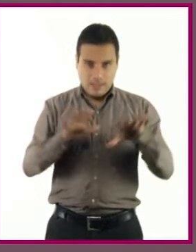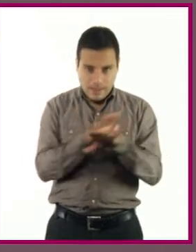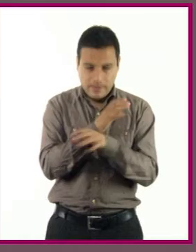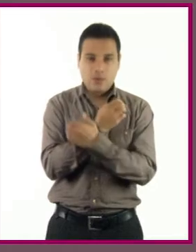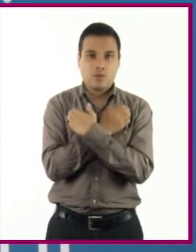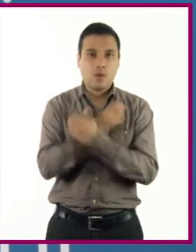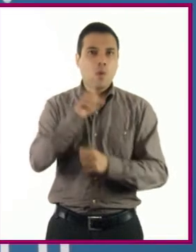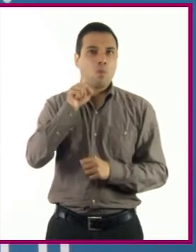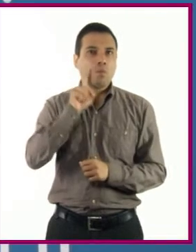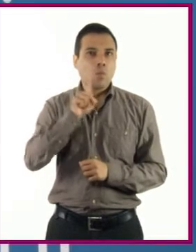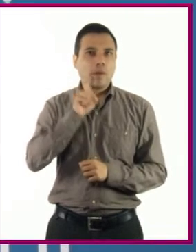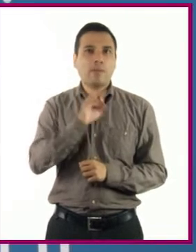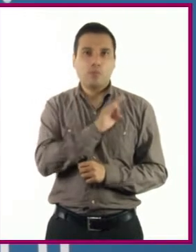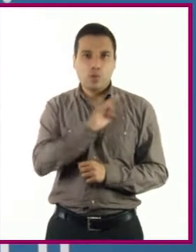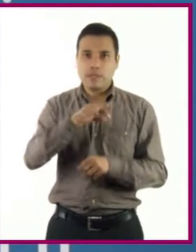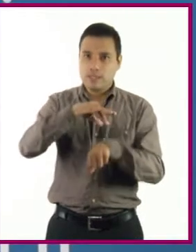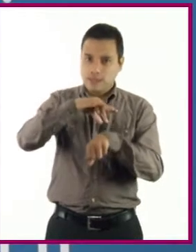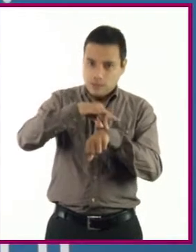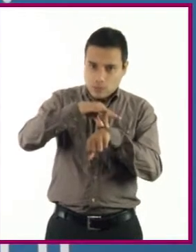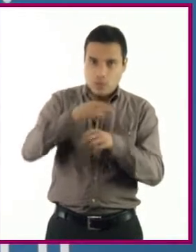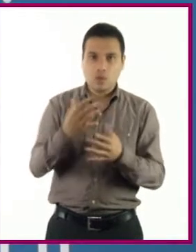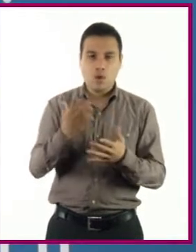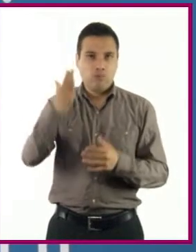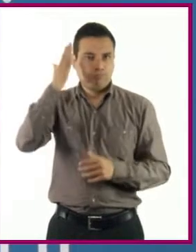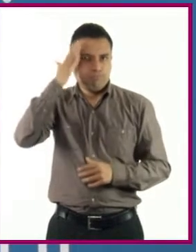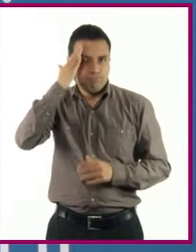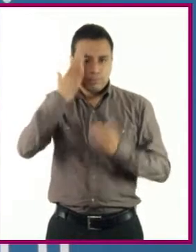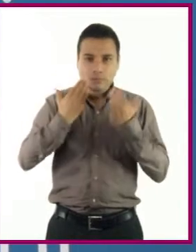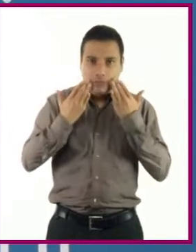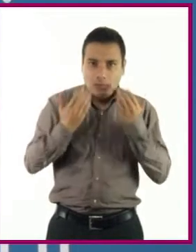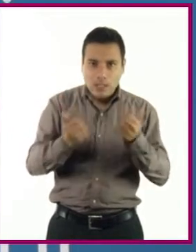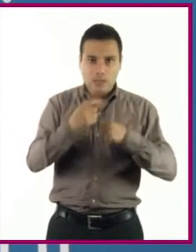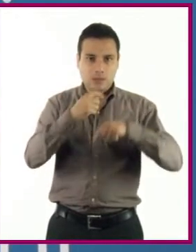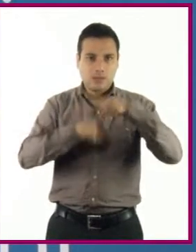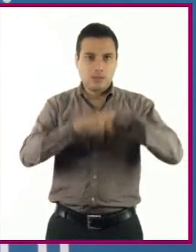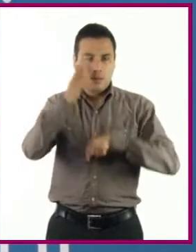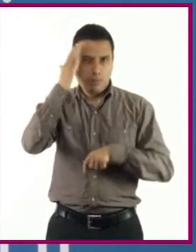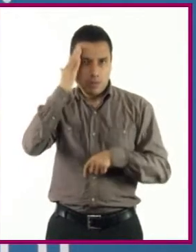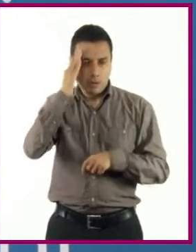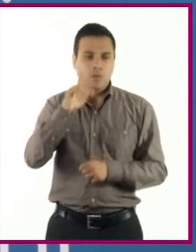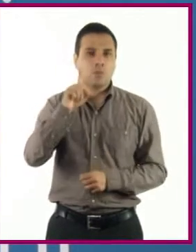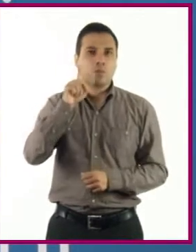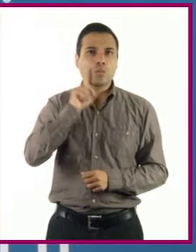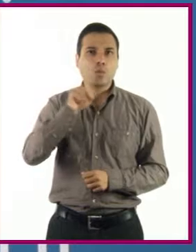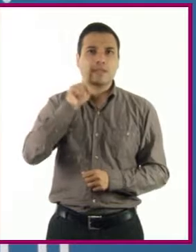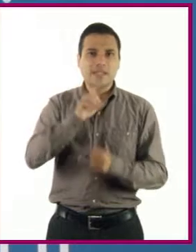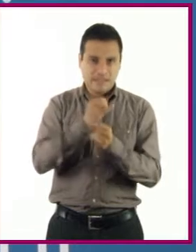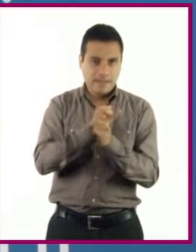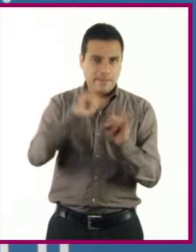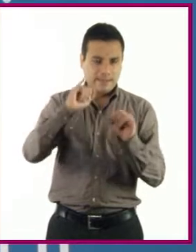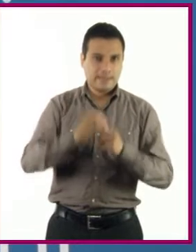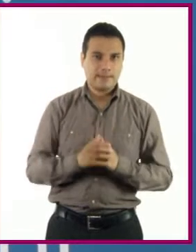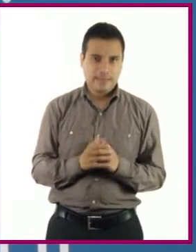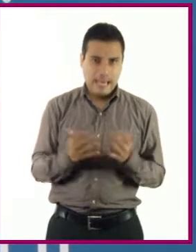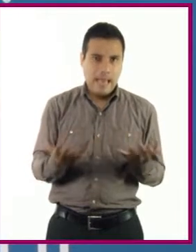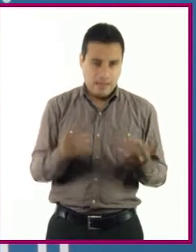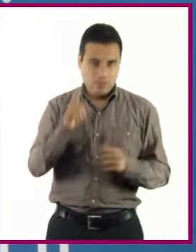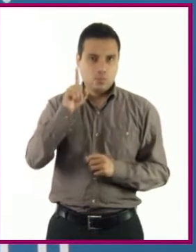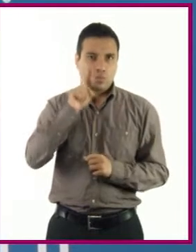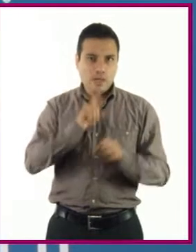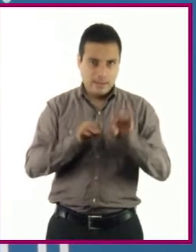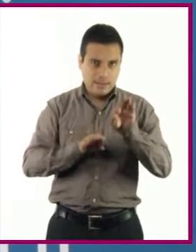podrían ser médicas, dirigir una granja o una tienda y ser independientes, con el fruto de su